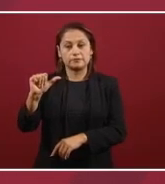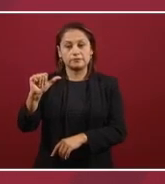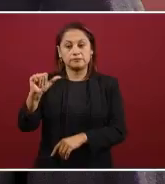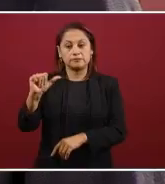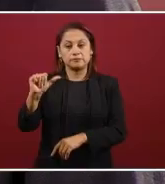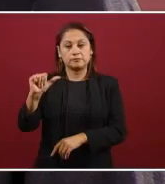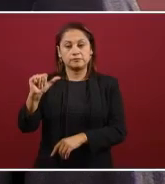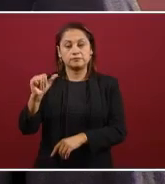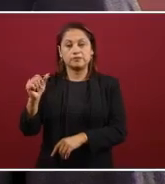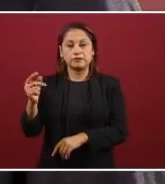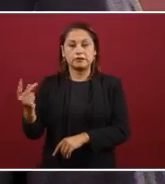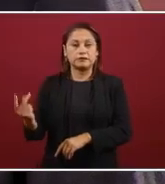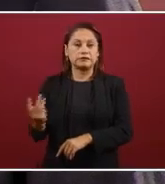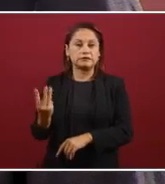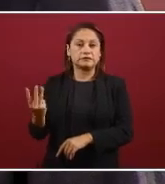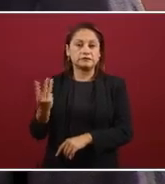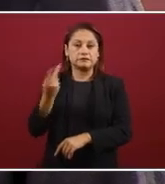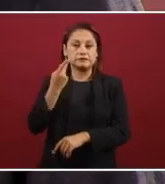dicen la verdad,